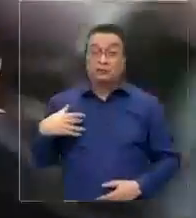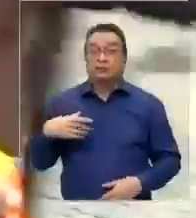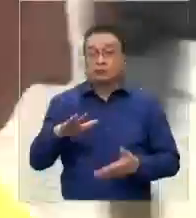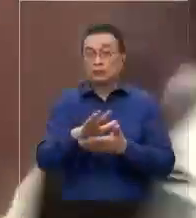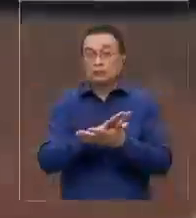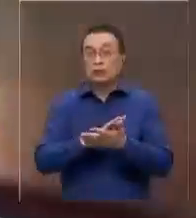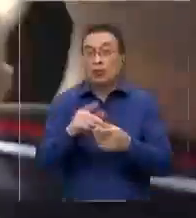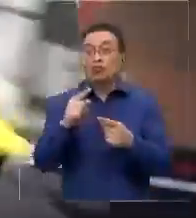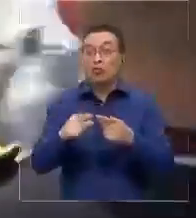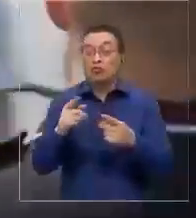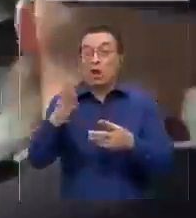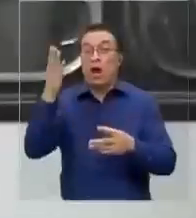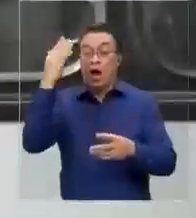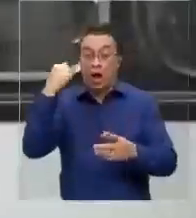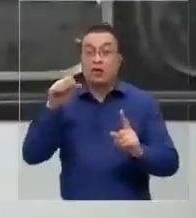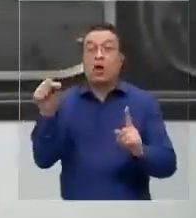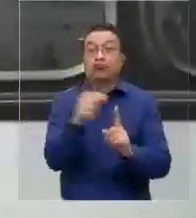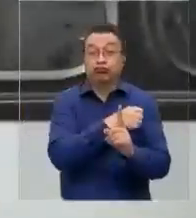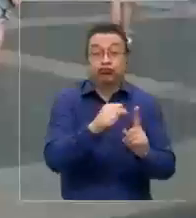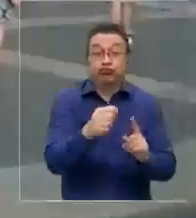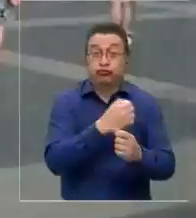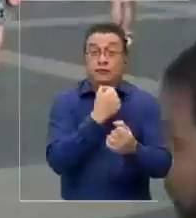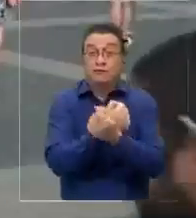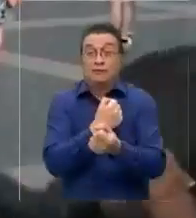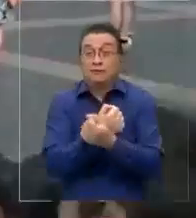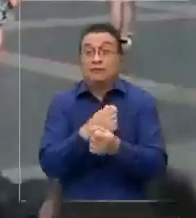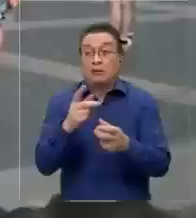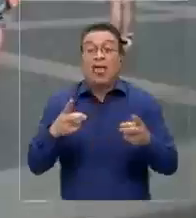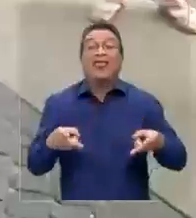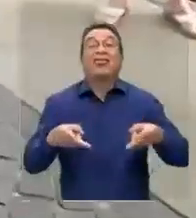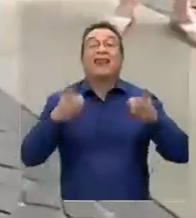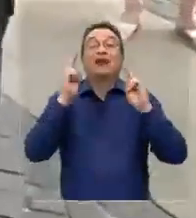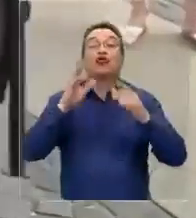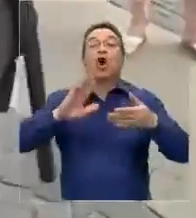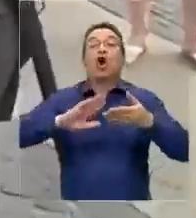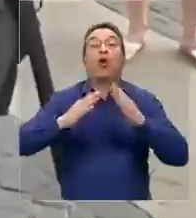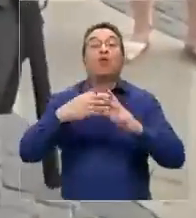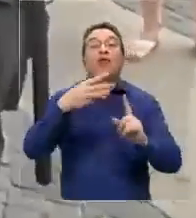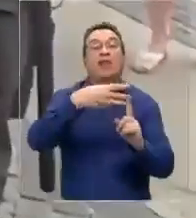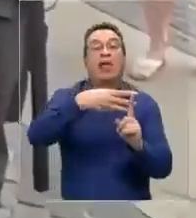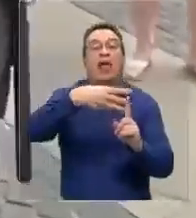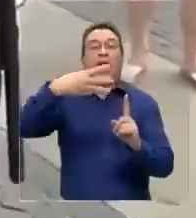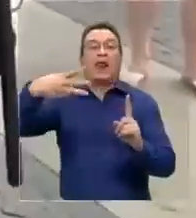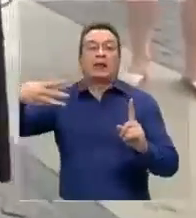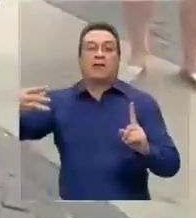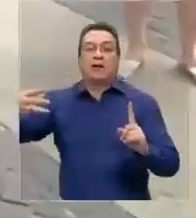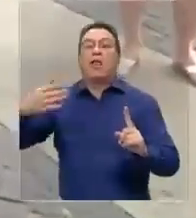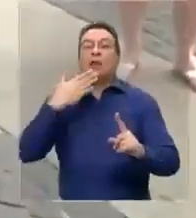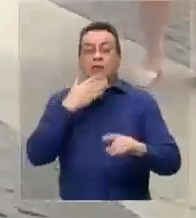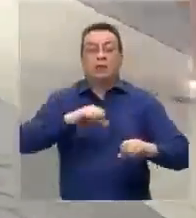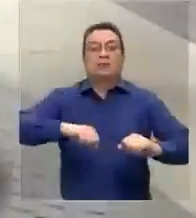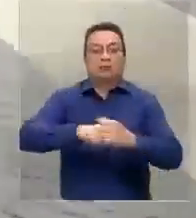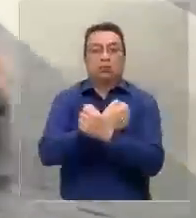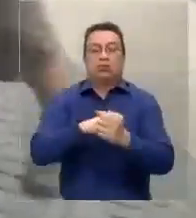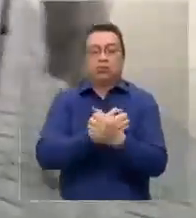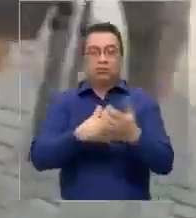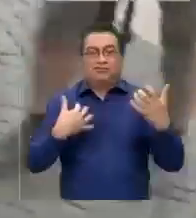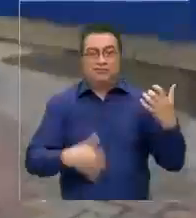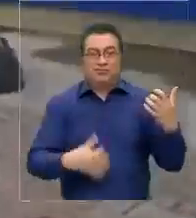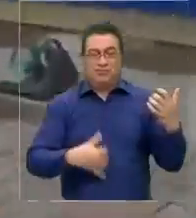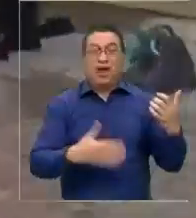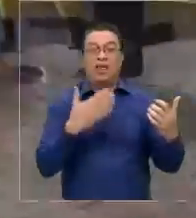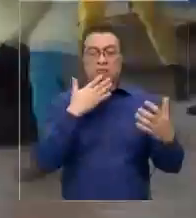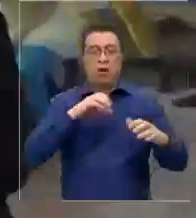hay varios, como la represión policial en las manifestaciones por los derechos de la comunidad LGBTI y el encarcelamiento de la banda de punk